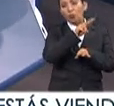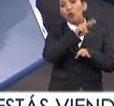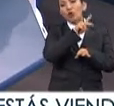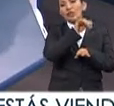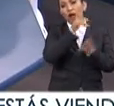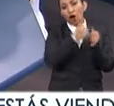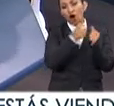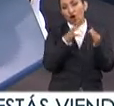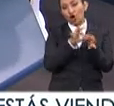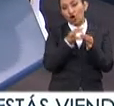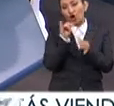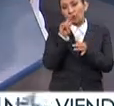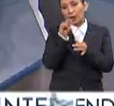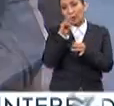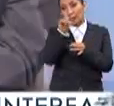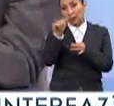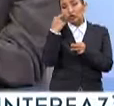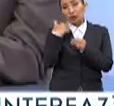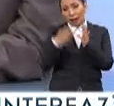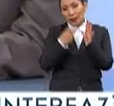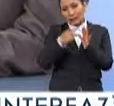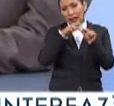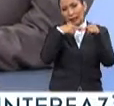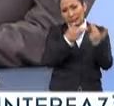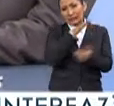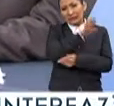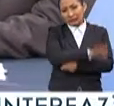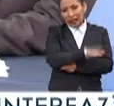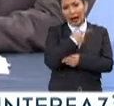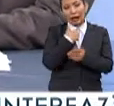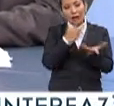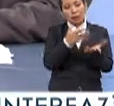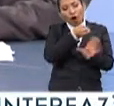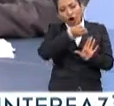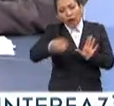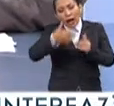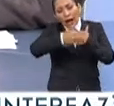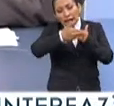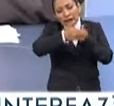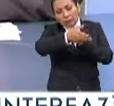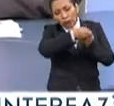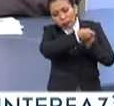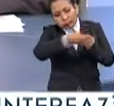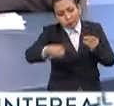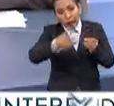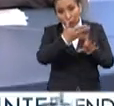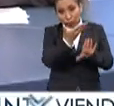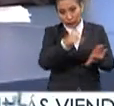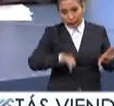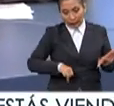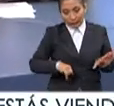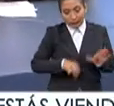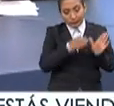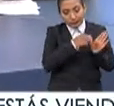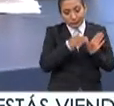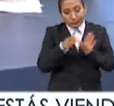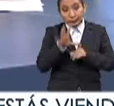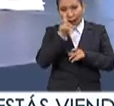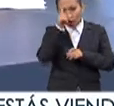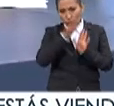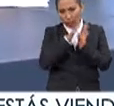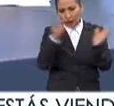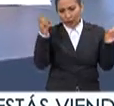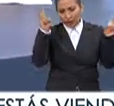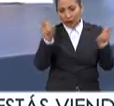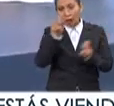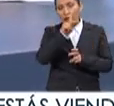octavio pass it de los momentos de la revista se quiso ordenar ese archivo que es un archivo muy interesante hay un libro que se